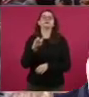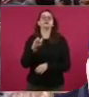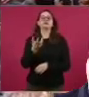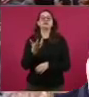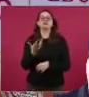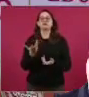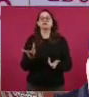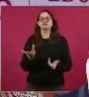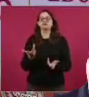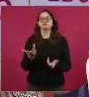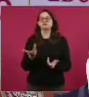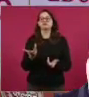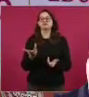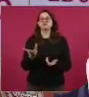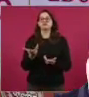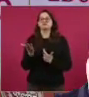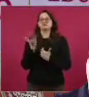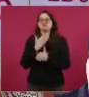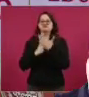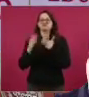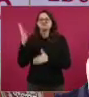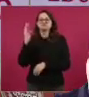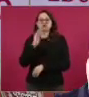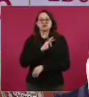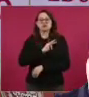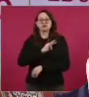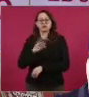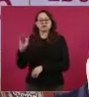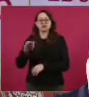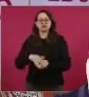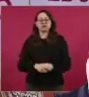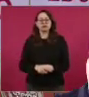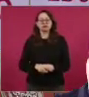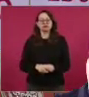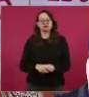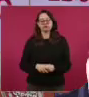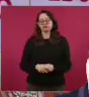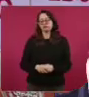hay países que están enfrentando